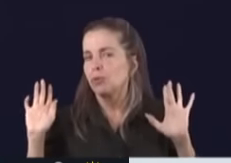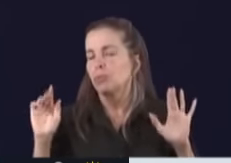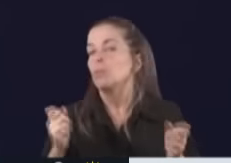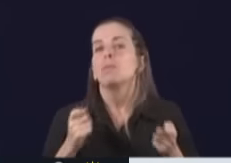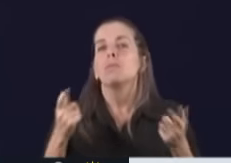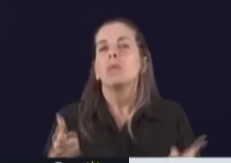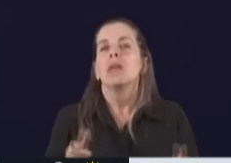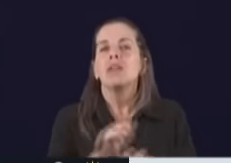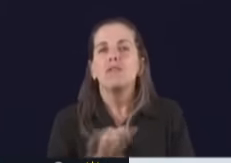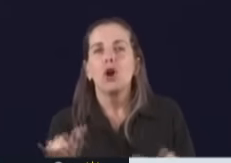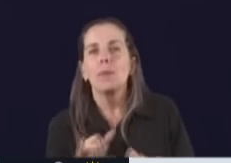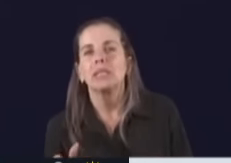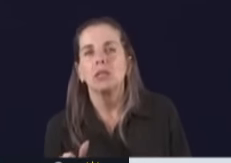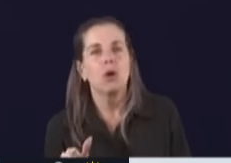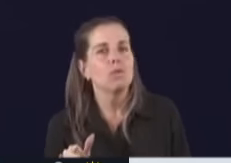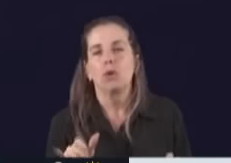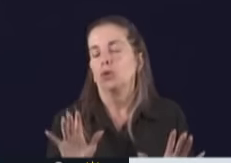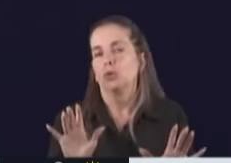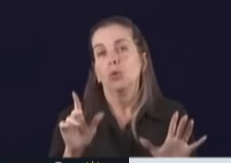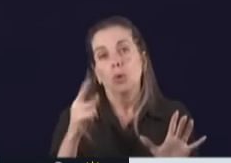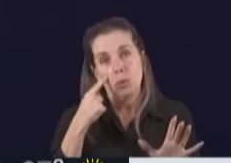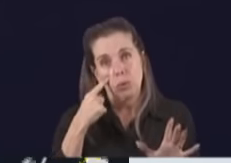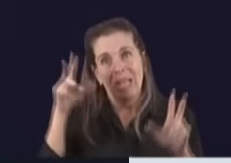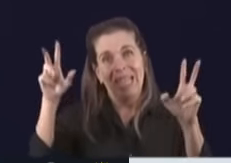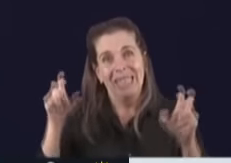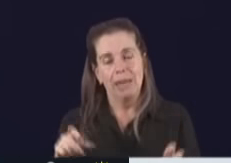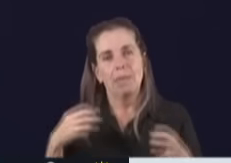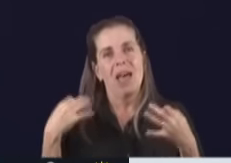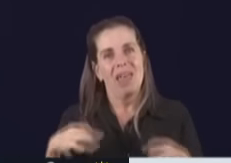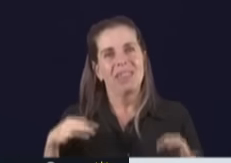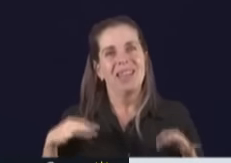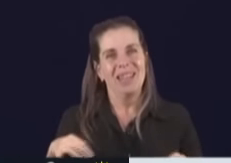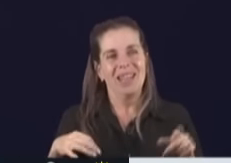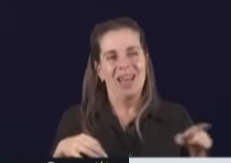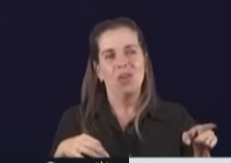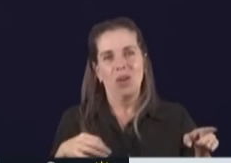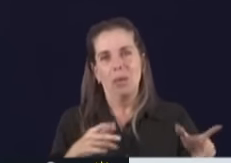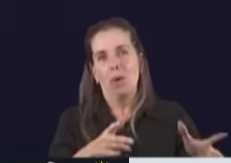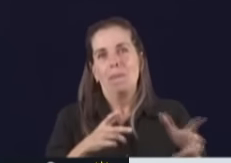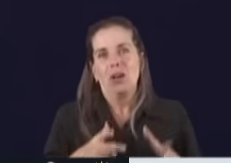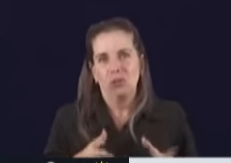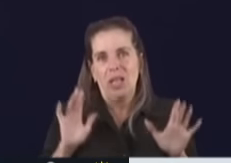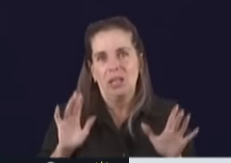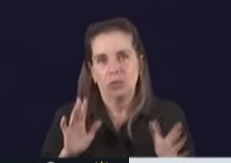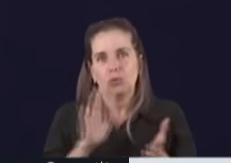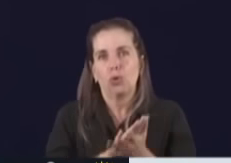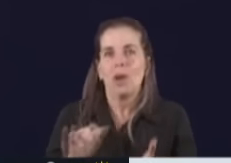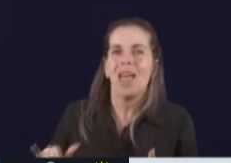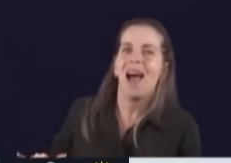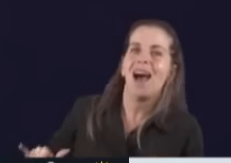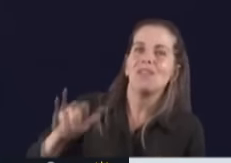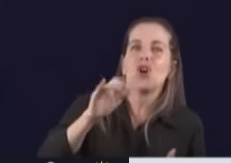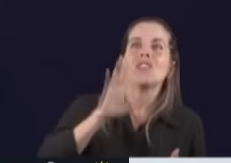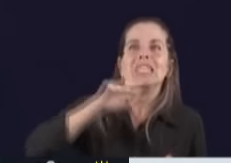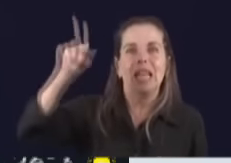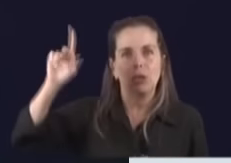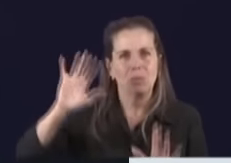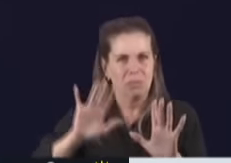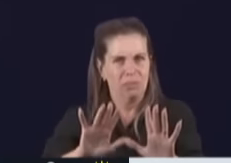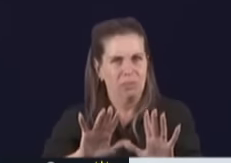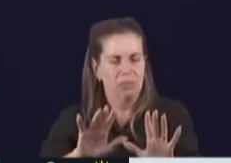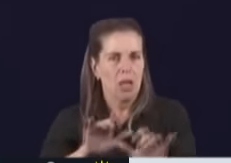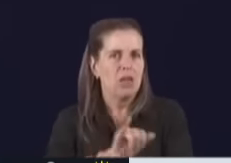digamos. Cuando contestamos sobre un tema tan delicado como el que vos sugerís, déjame tener la información completa antes de